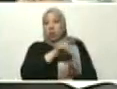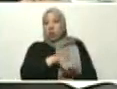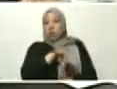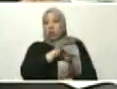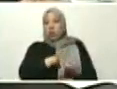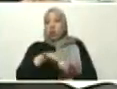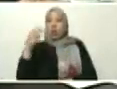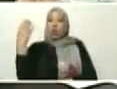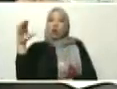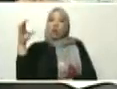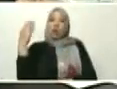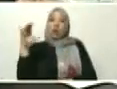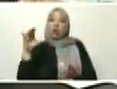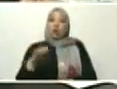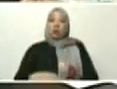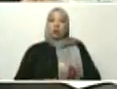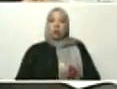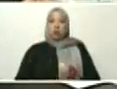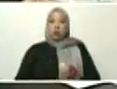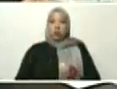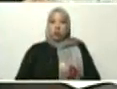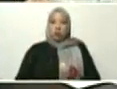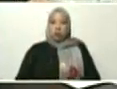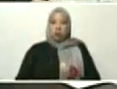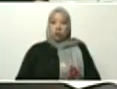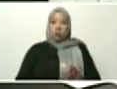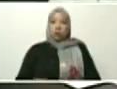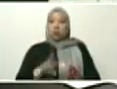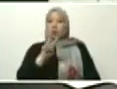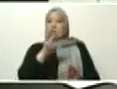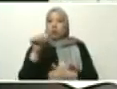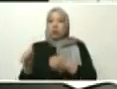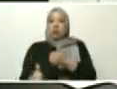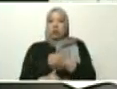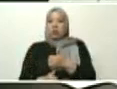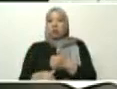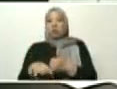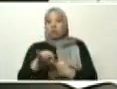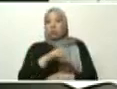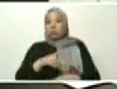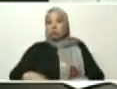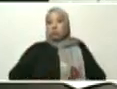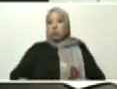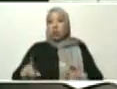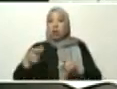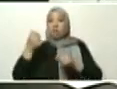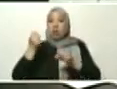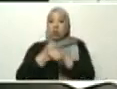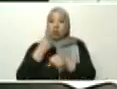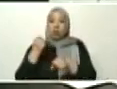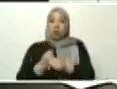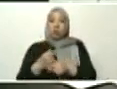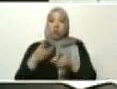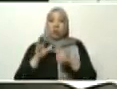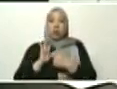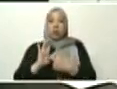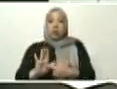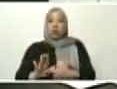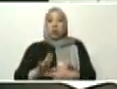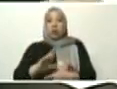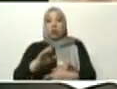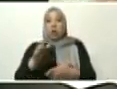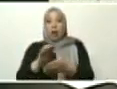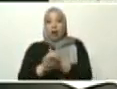de Colombia. Así que la vicepresidenta ejecutiva ha hecho las primeras gestiones ante el director general de la